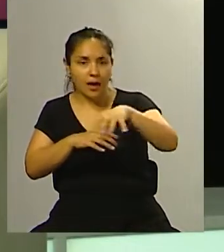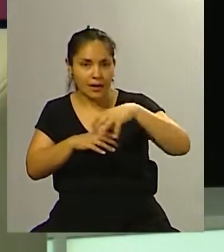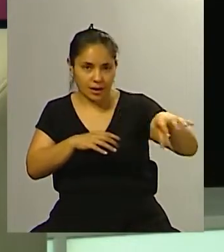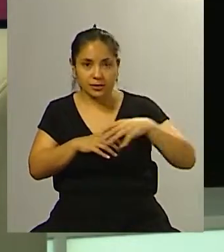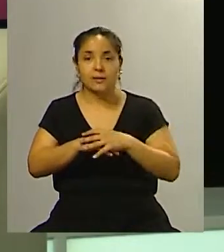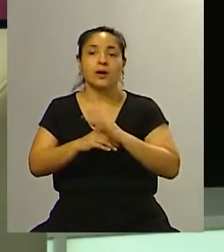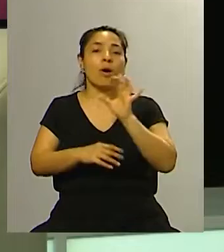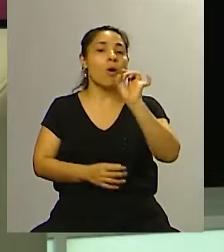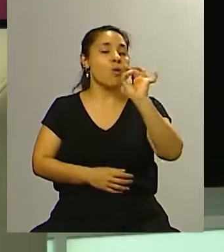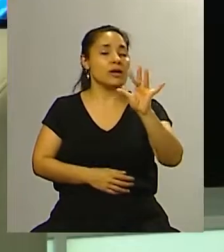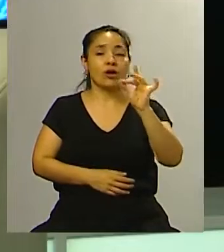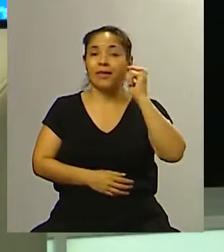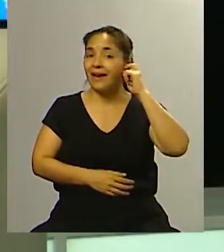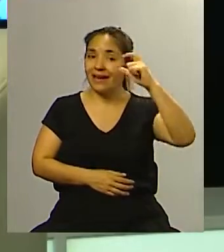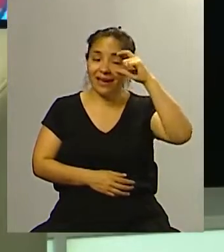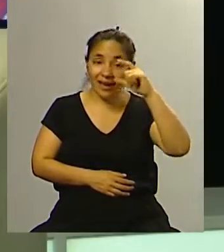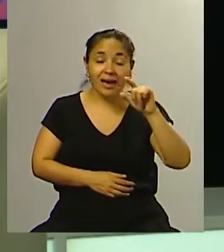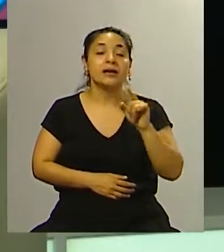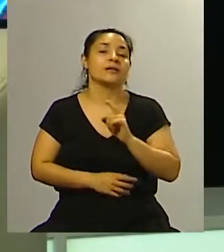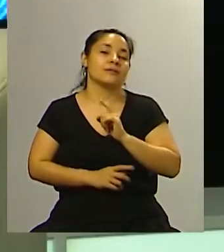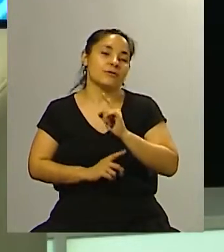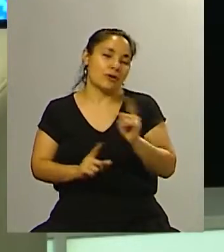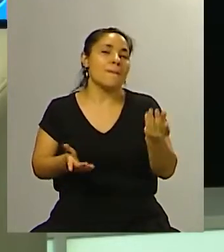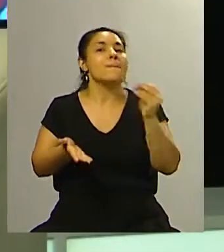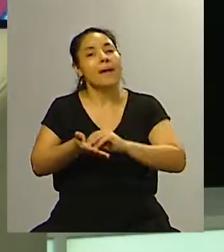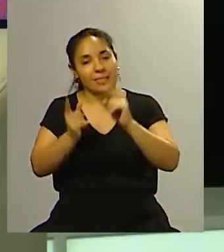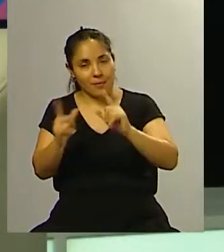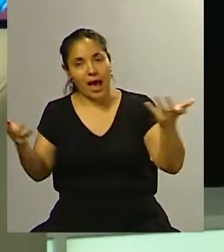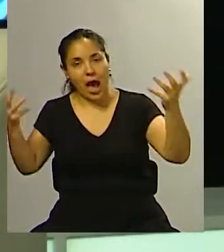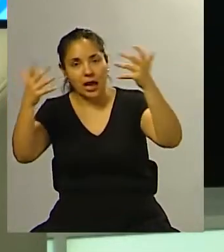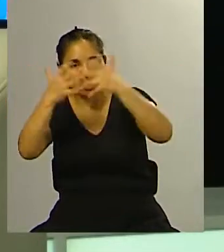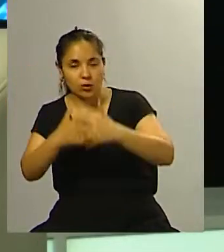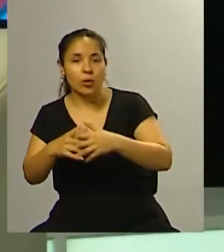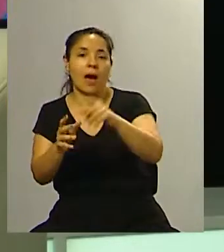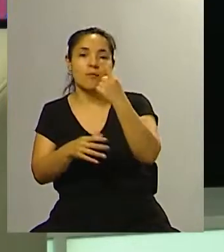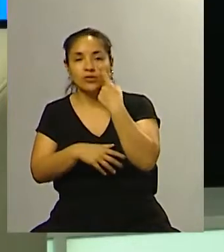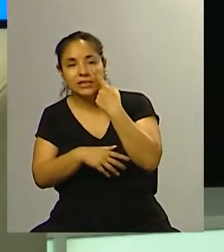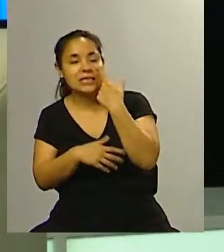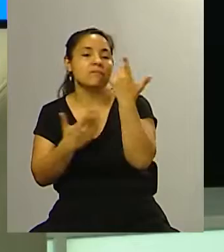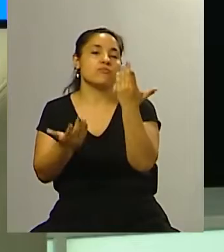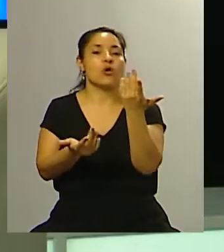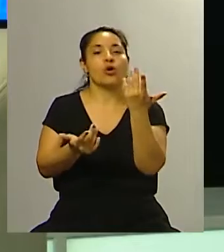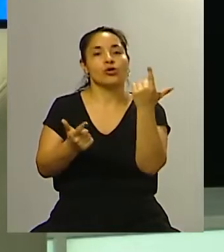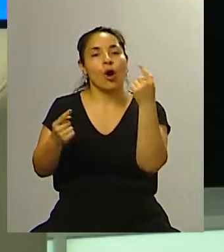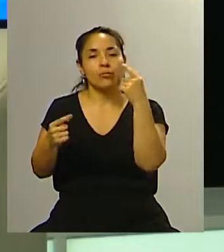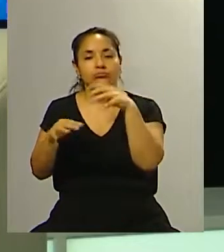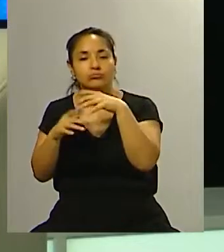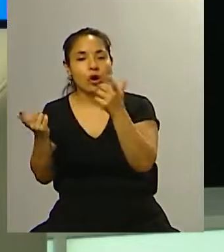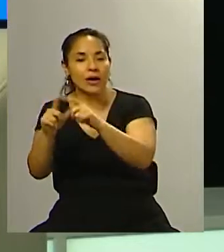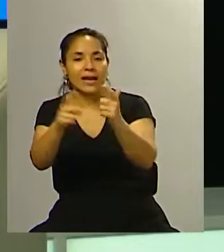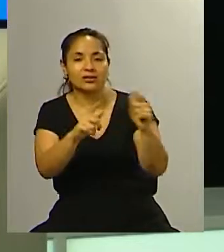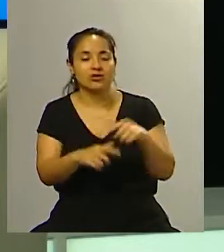solo de la Dirección General de Escuelas, sino también se hizo un trabajo articulado en red con los municipios y con diferentes organizaciones que se acercaban